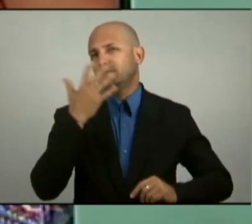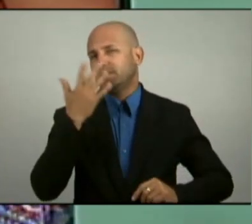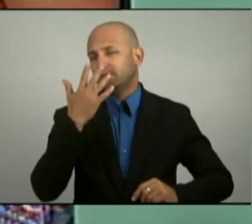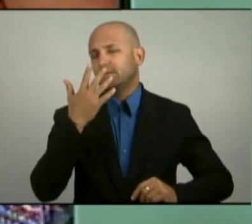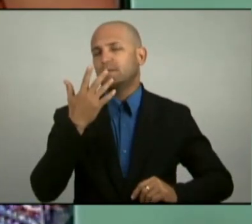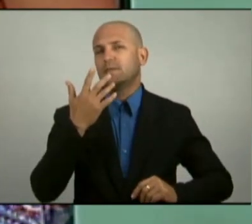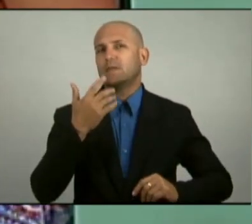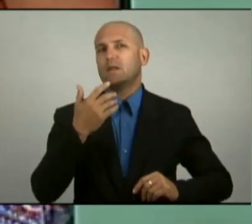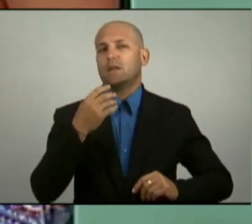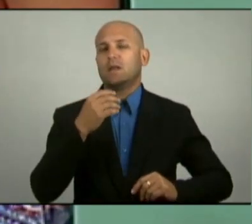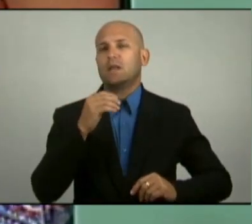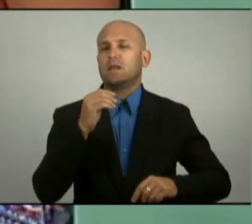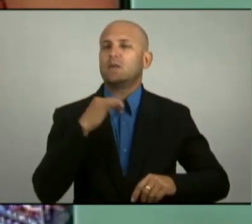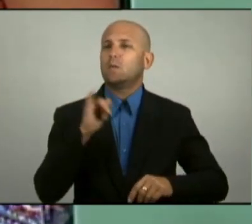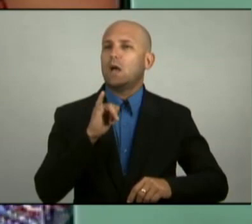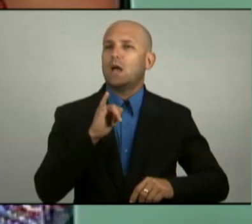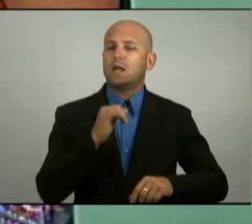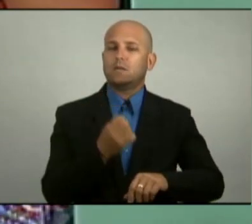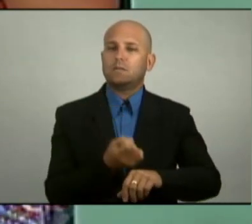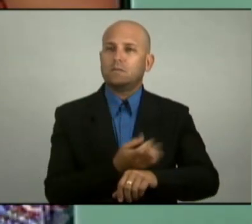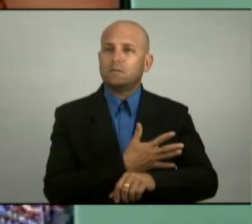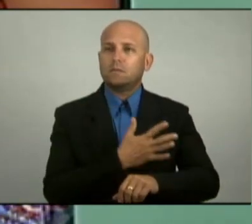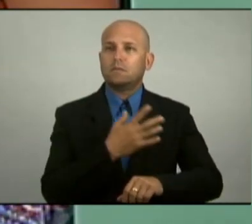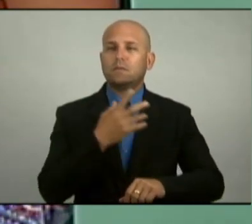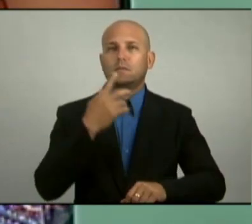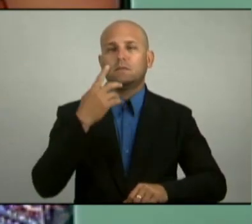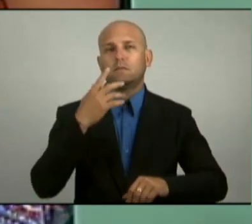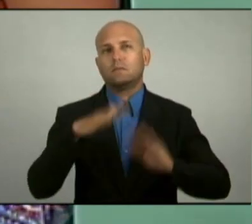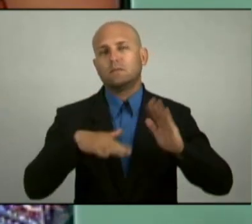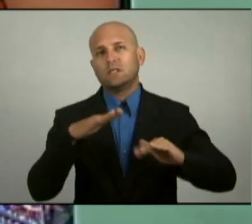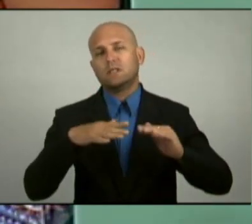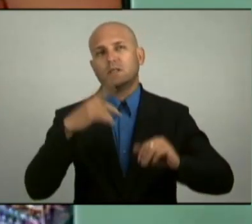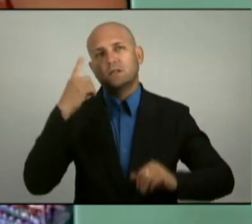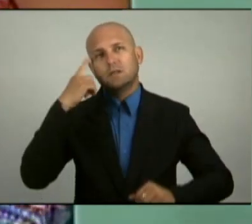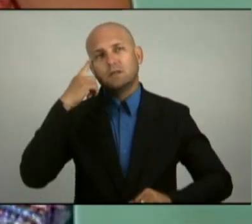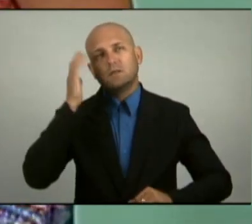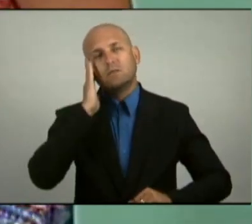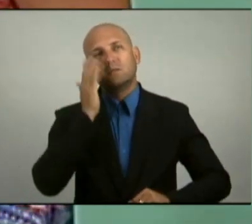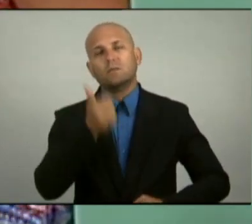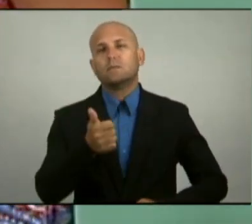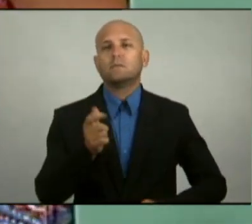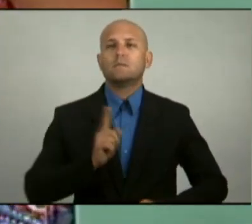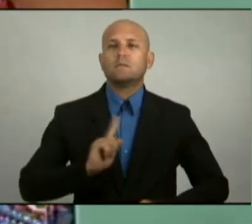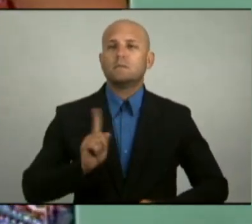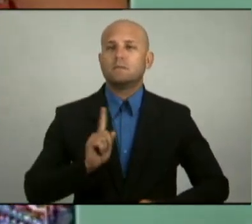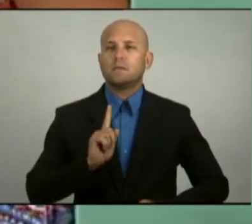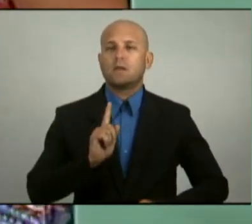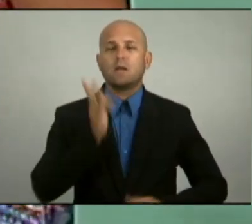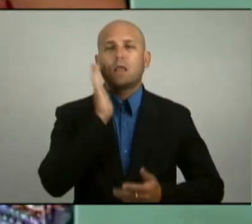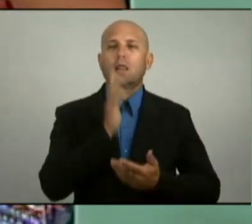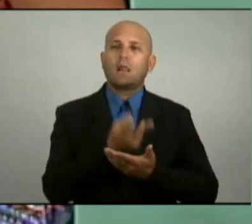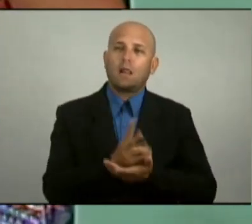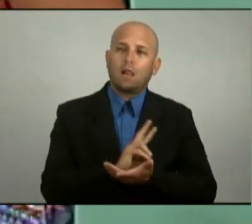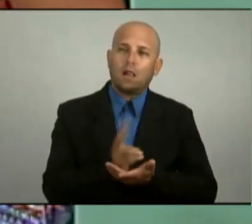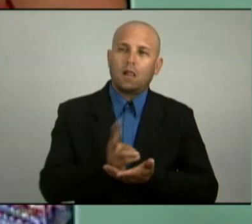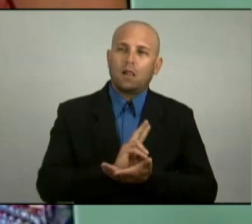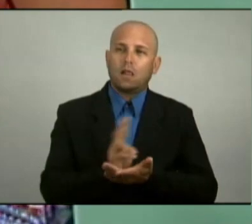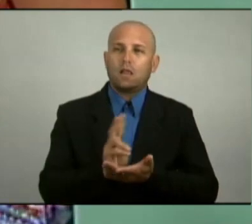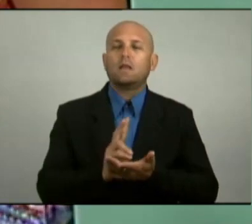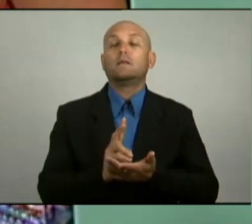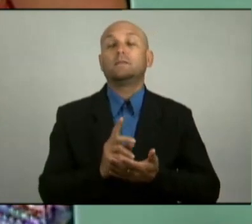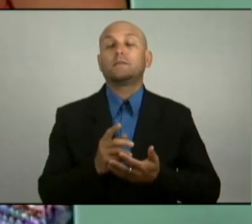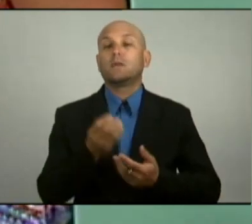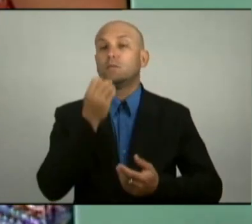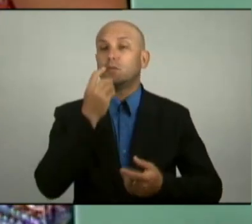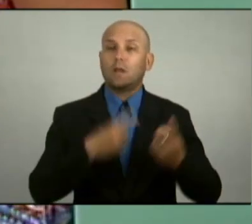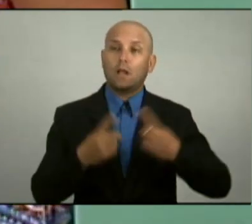estabilidad emocional de los trastornos del sueño ustedes como siempre pueden contactarnos a través del 3272